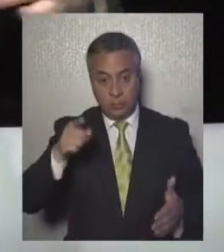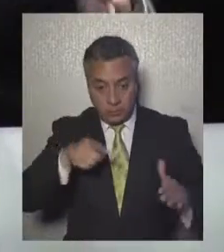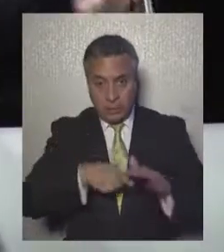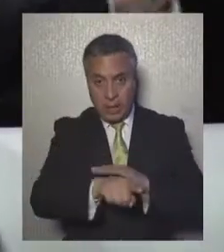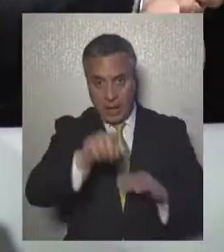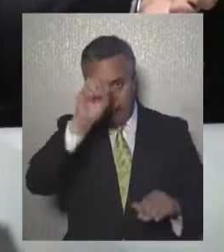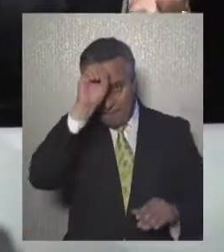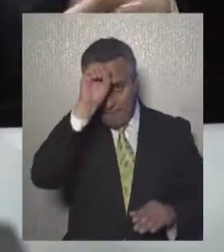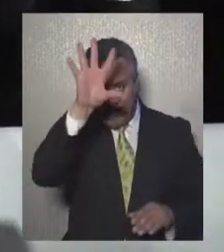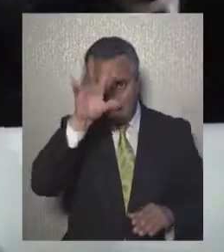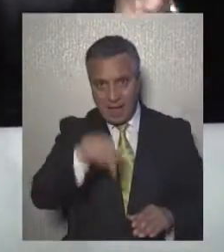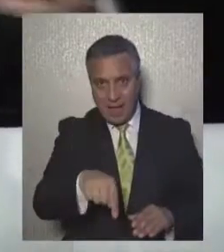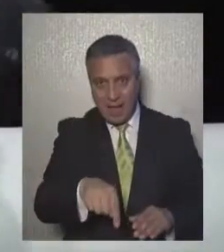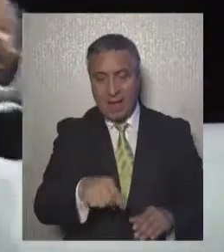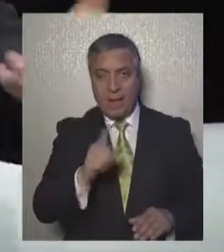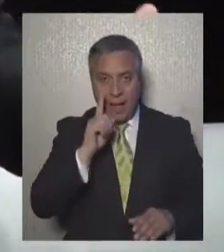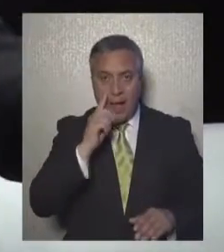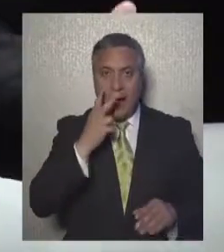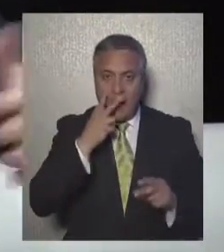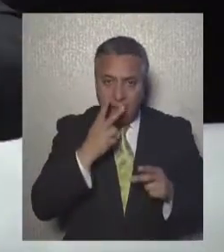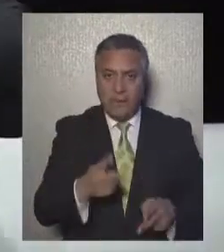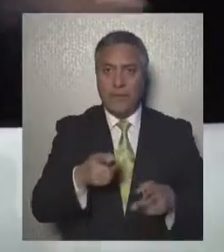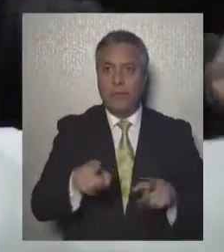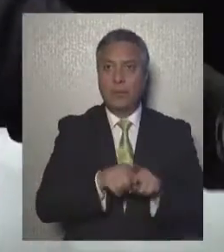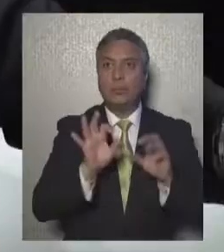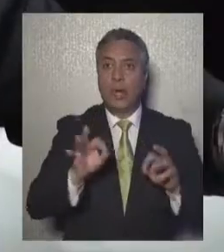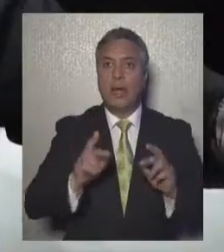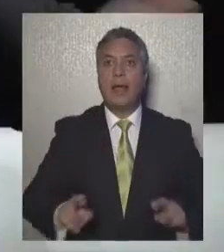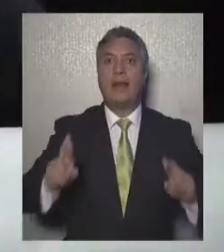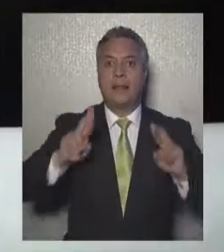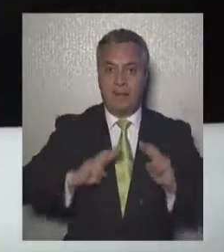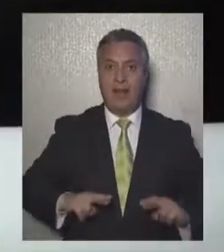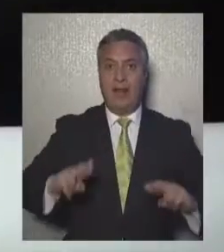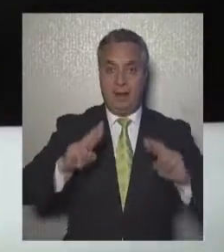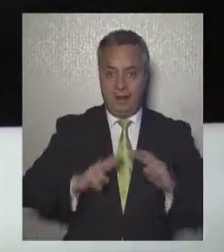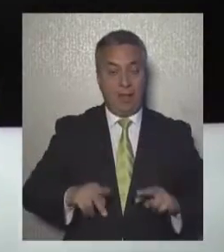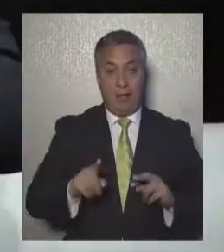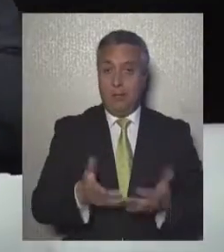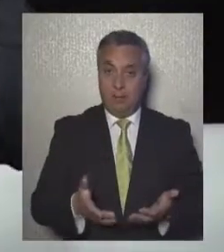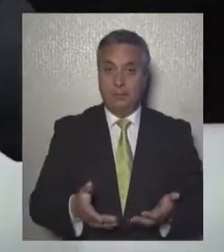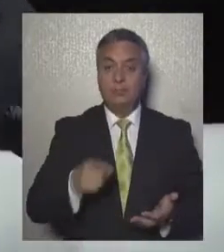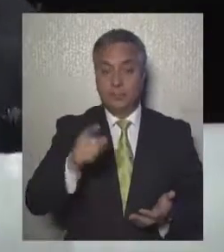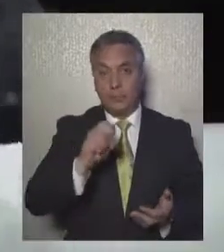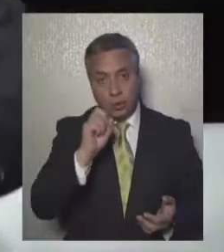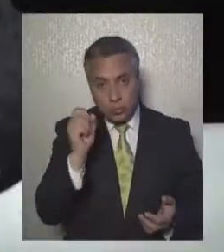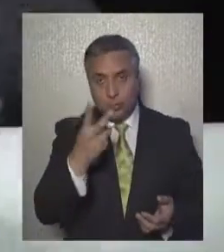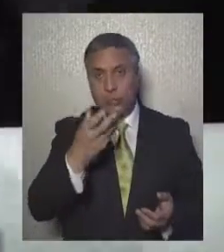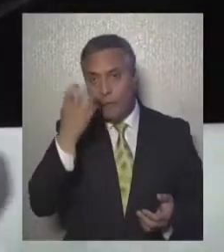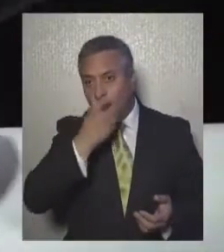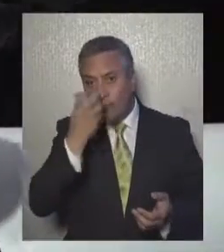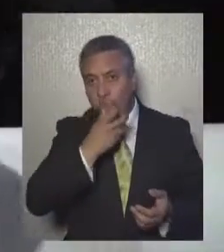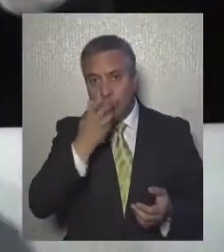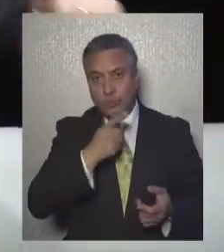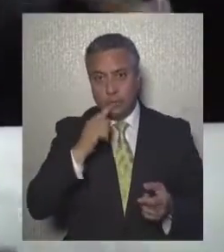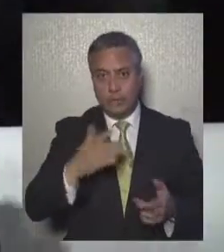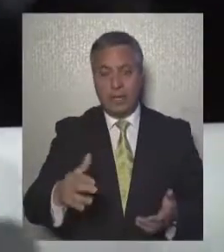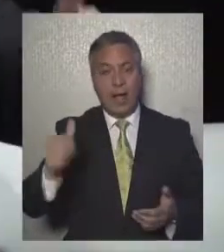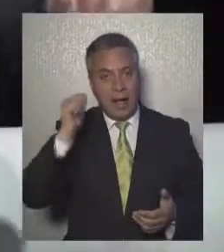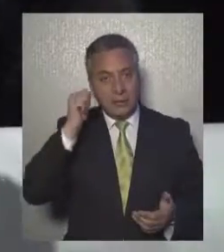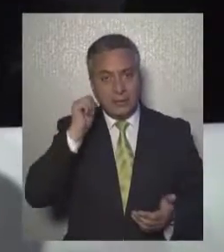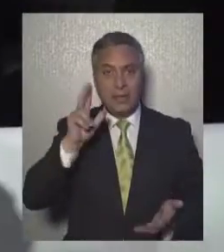minería tenemos que generar estándares de interoperabilidad, si no es imposible. Segundo, fruticultura. Ayer aprobamos el